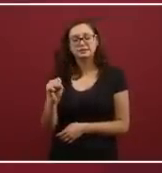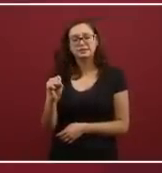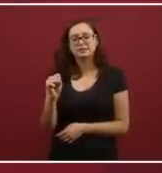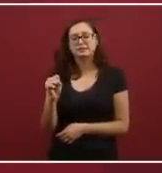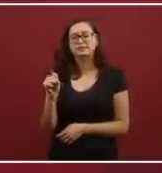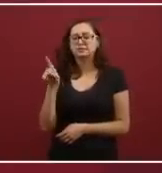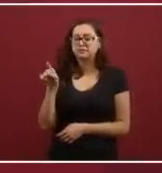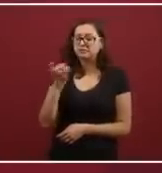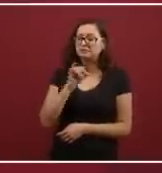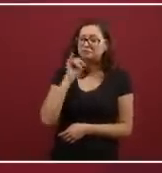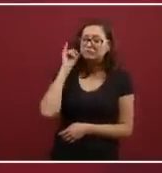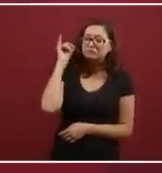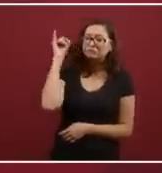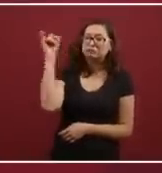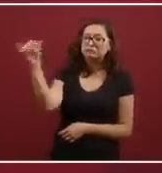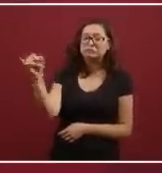a